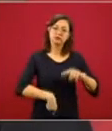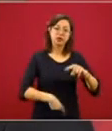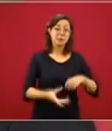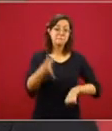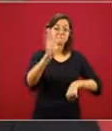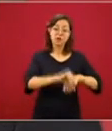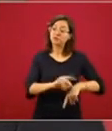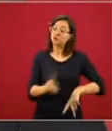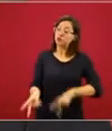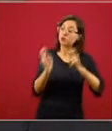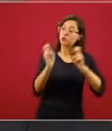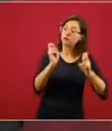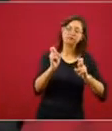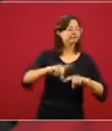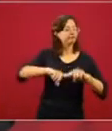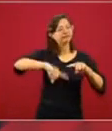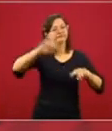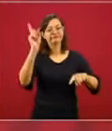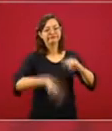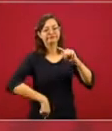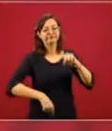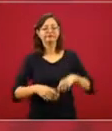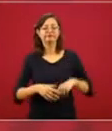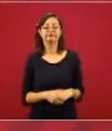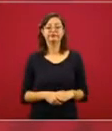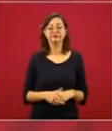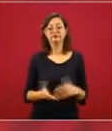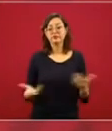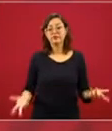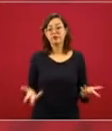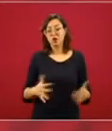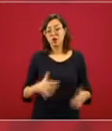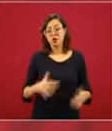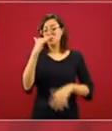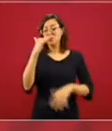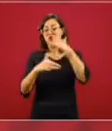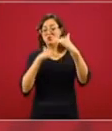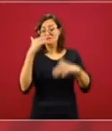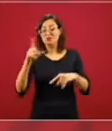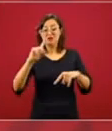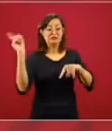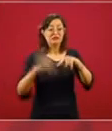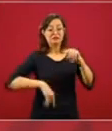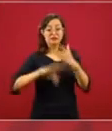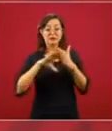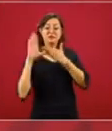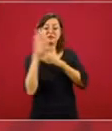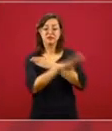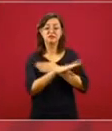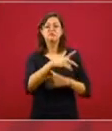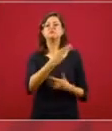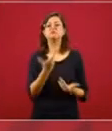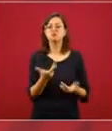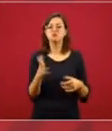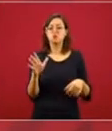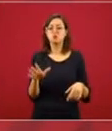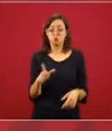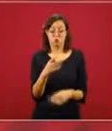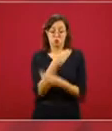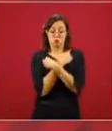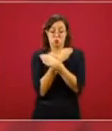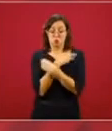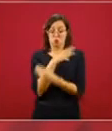La corrupción hay que combatirla no solo por razones de índole moral, que ya es